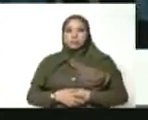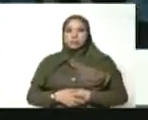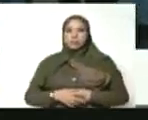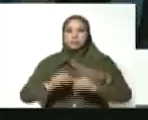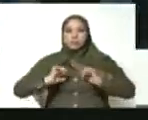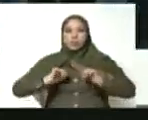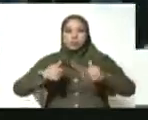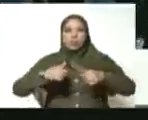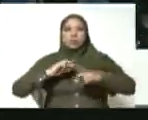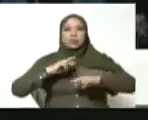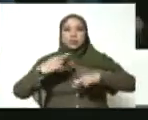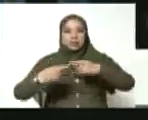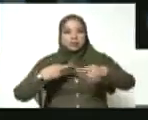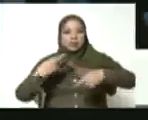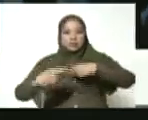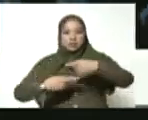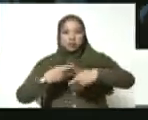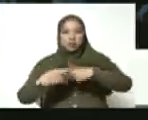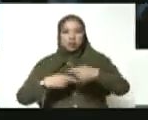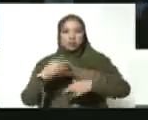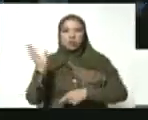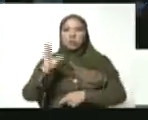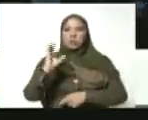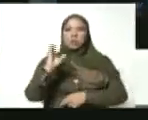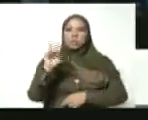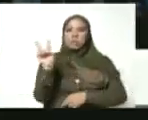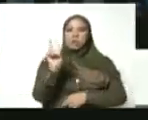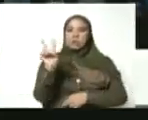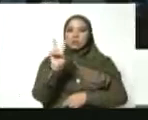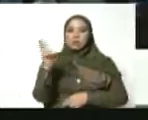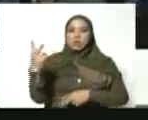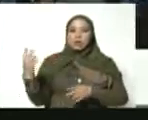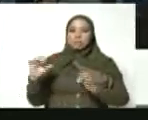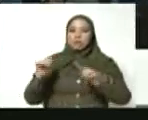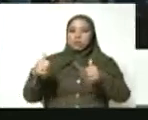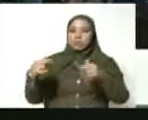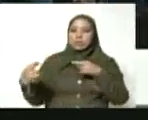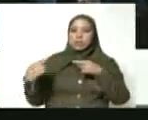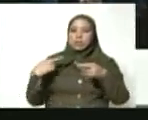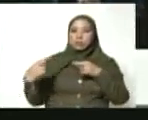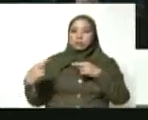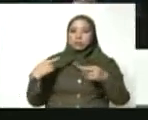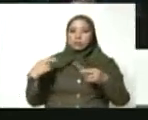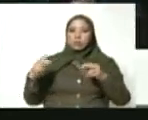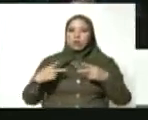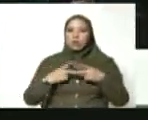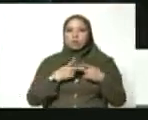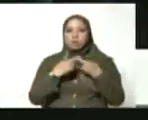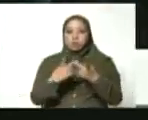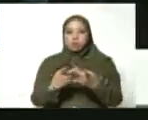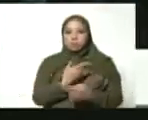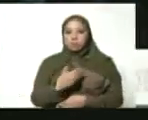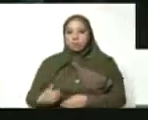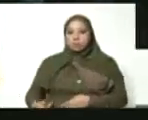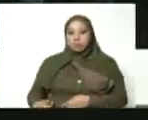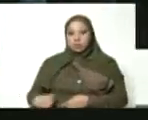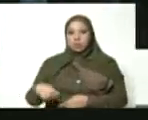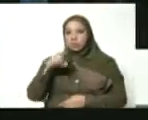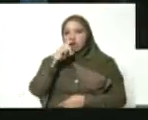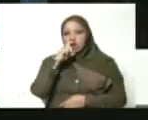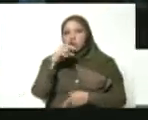reinicio de las relaciones entre Colombia y Venezuela, por voluntad explícita del presidente Nicolás Maduro y del presidente Gustavo Petro,